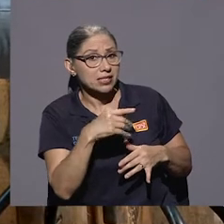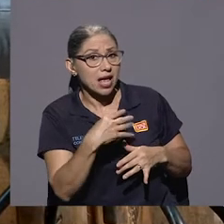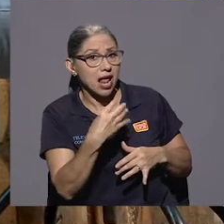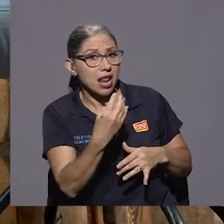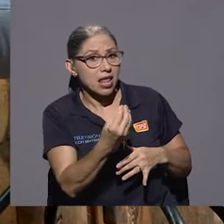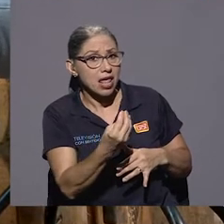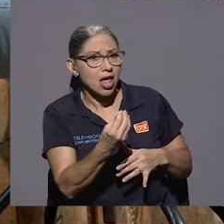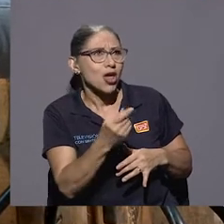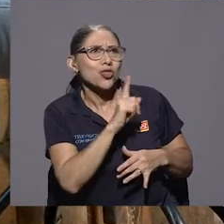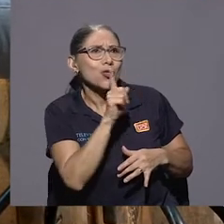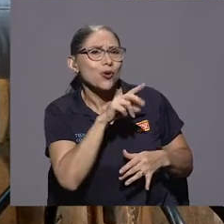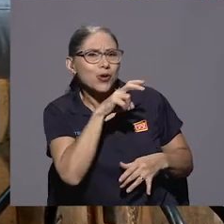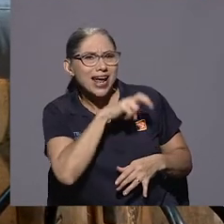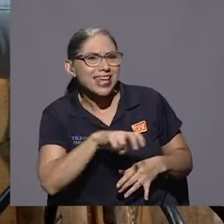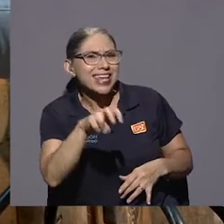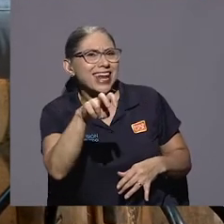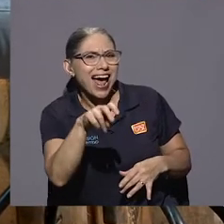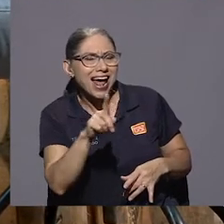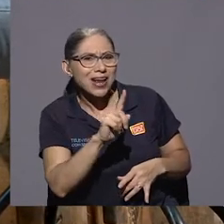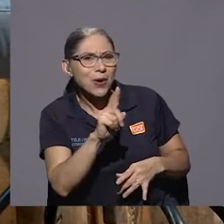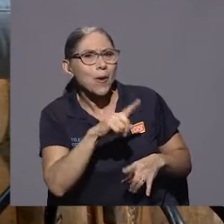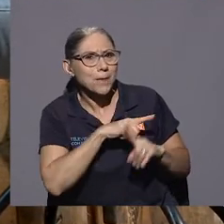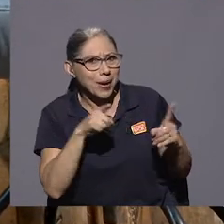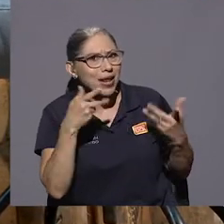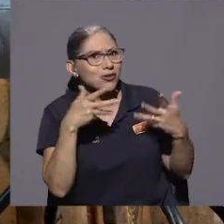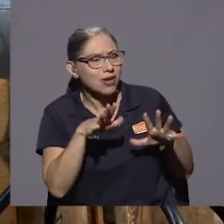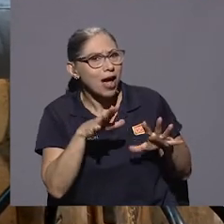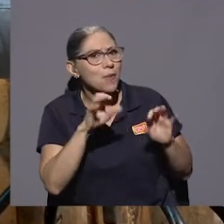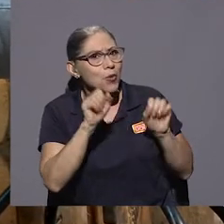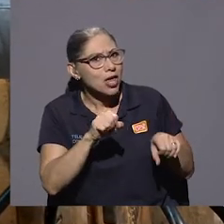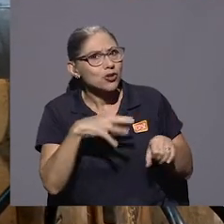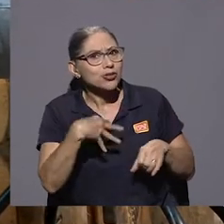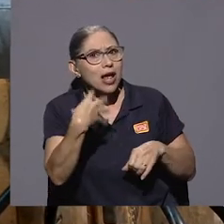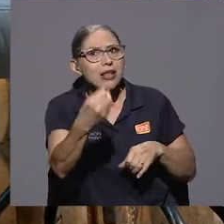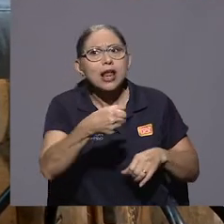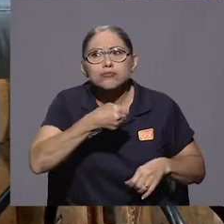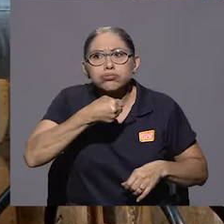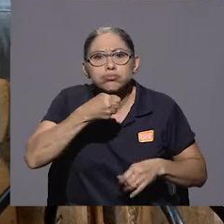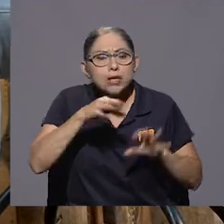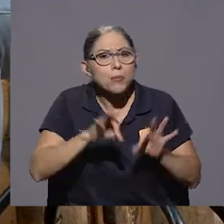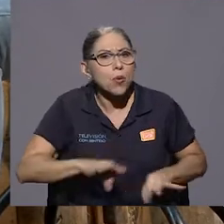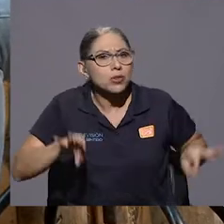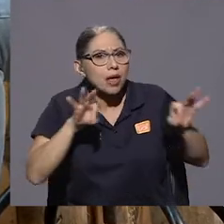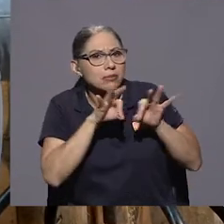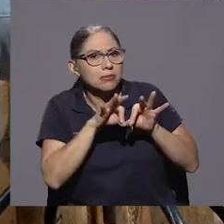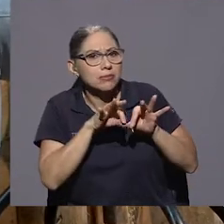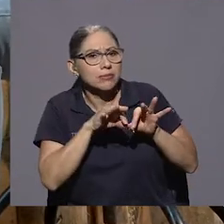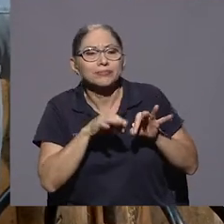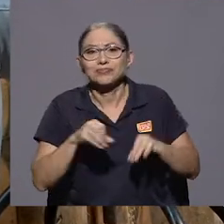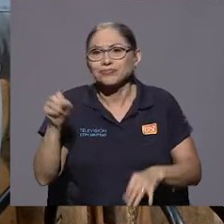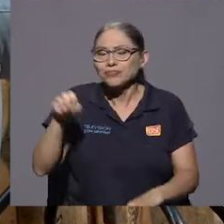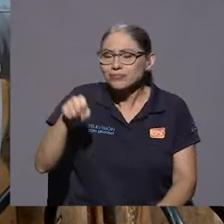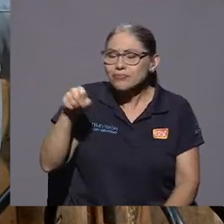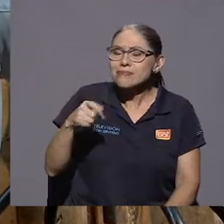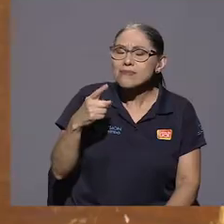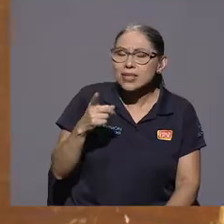No se podría decir que eso fue una gira, pero sí, pero fue una cobertura importante. Sí, fíjate que